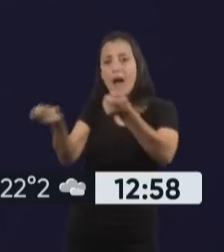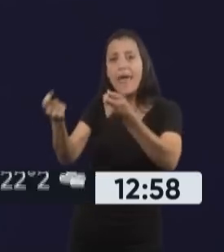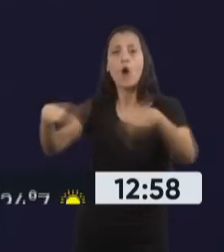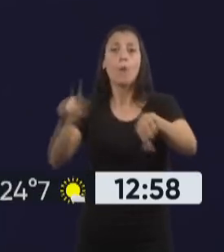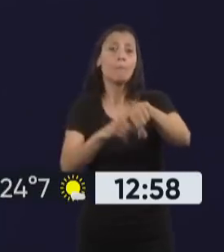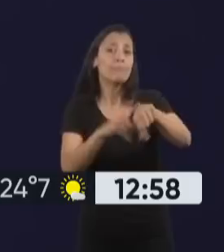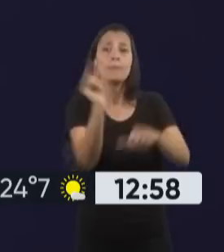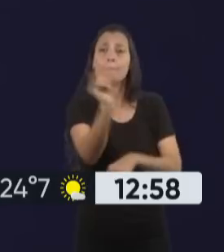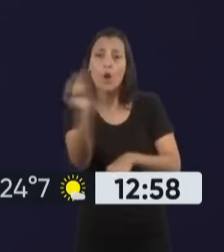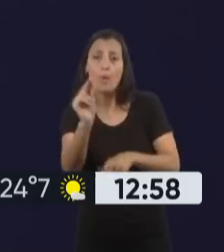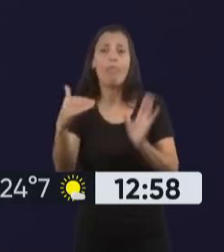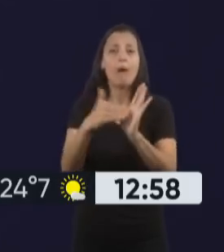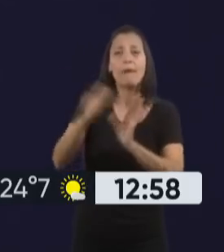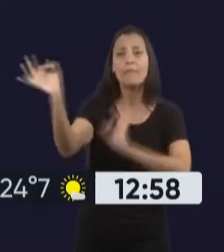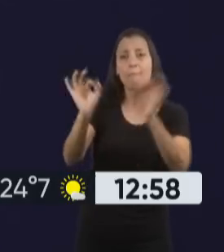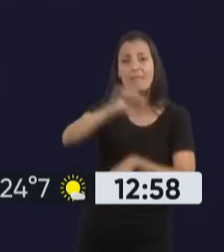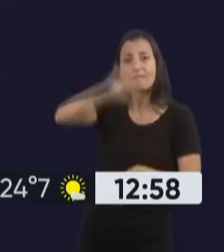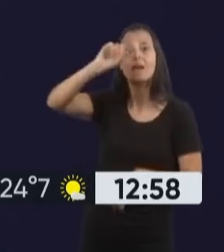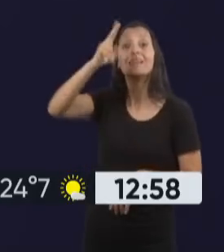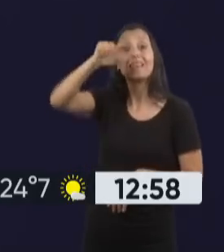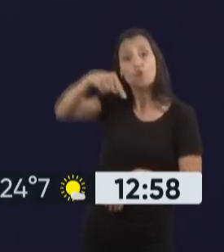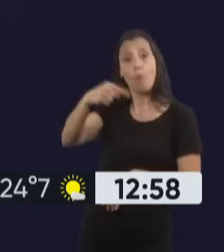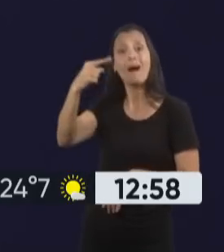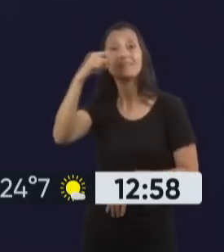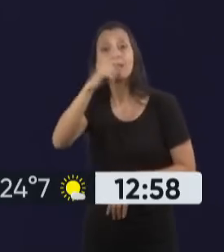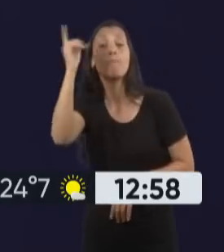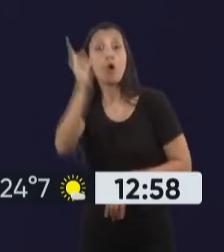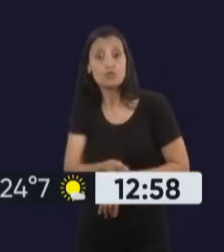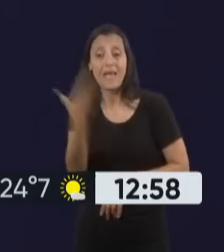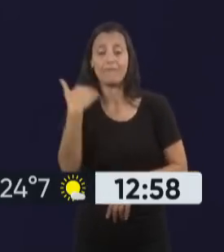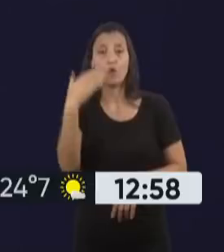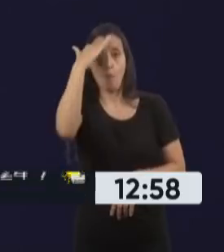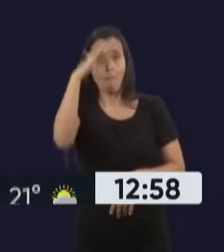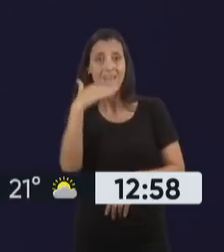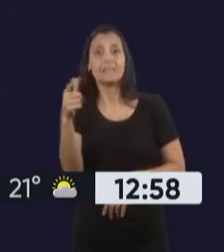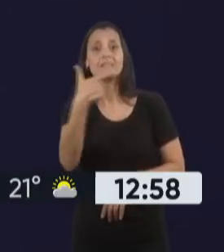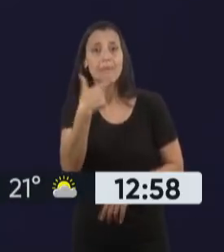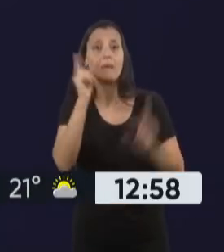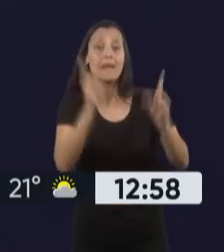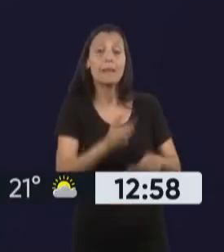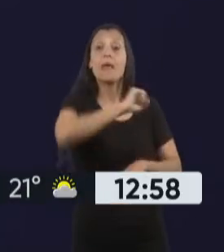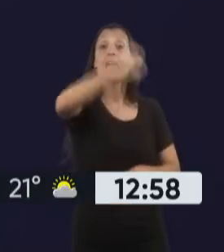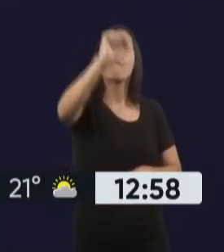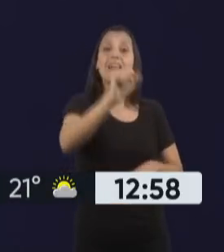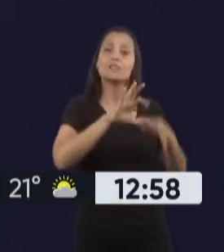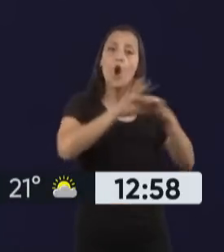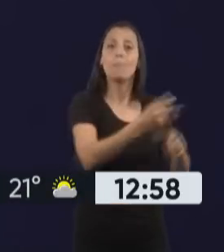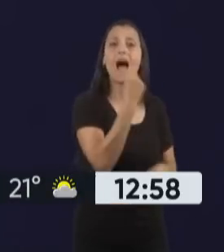de la medición inflacionaria, fue del 3,3% durante septiembre, en tanto que la inflación de alimentos se ubicó en el